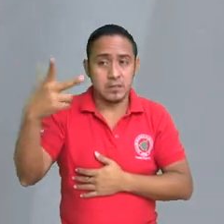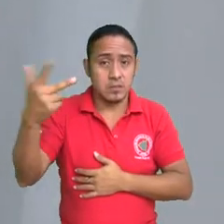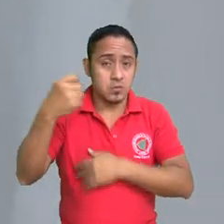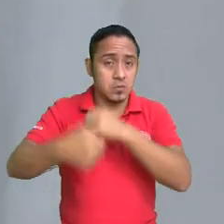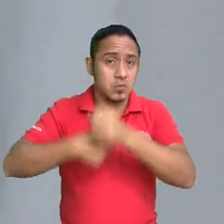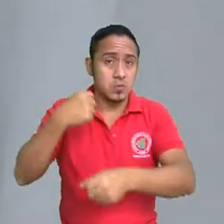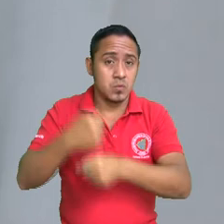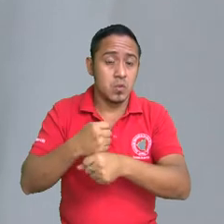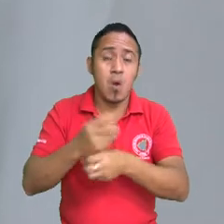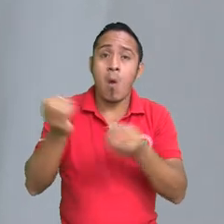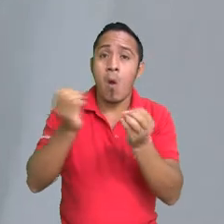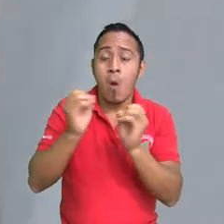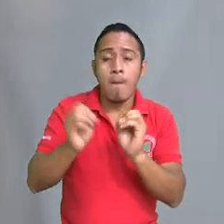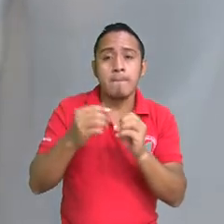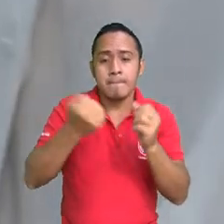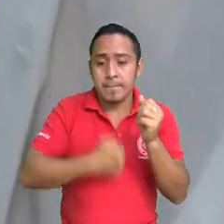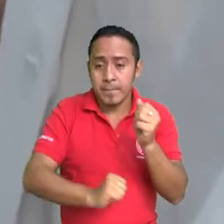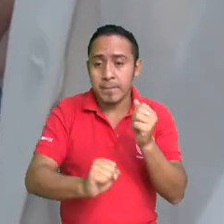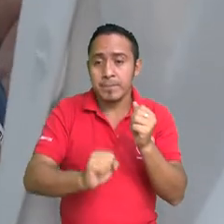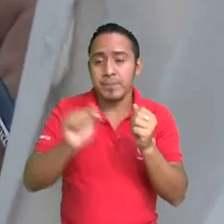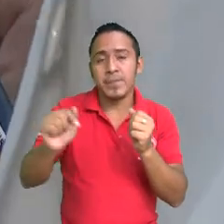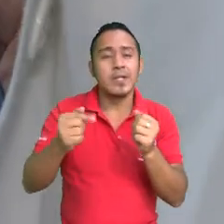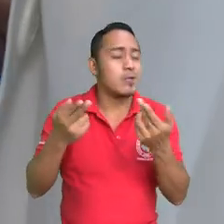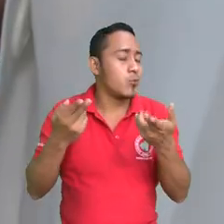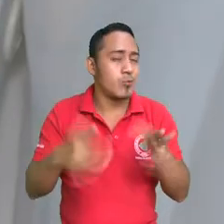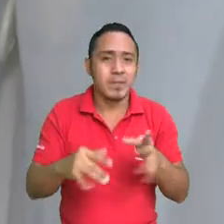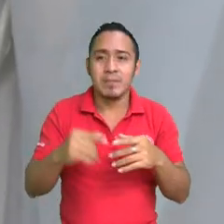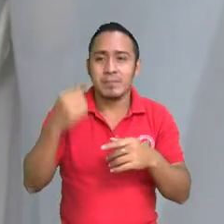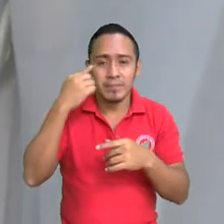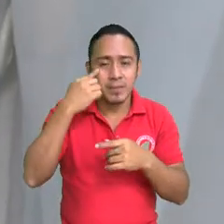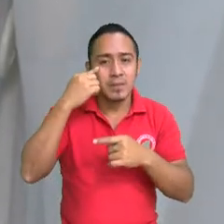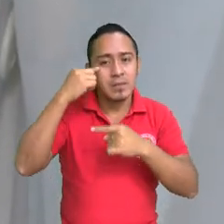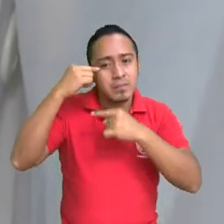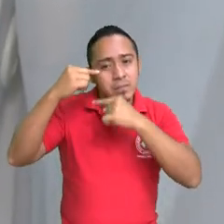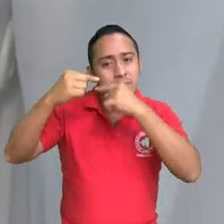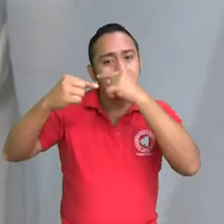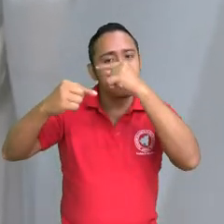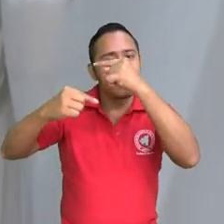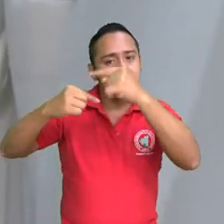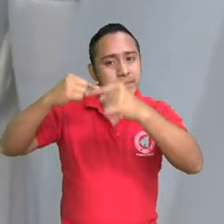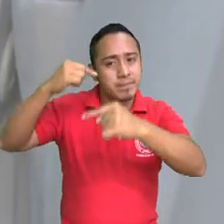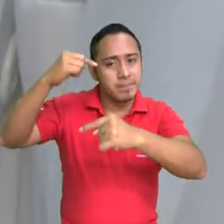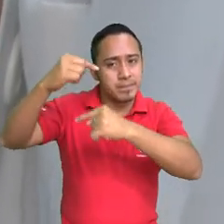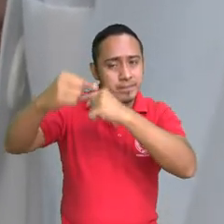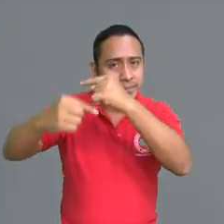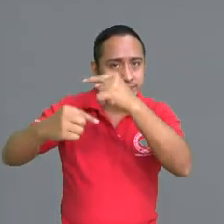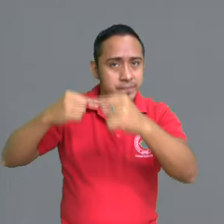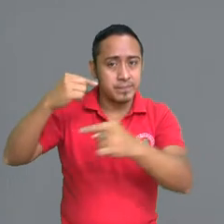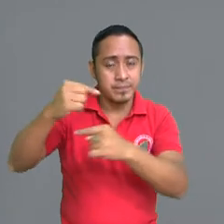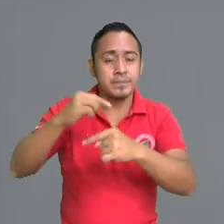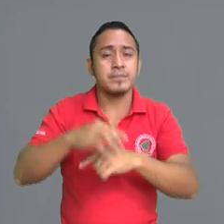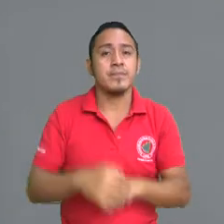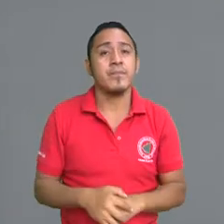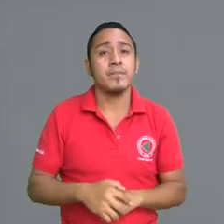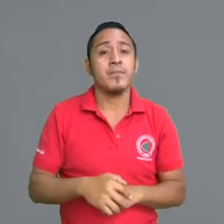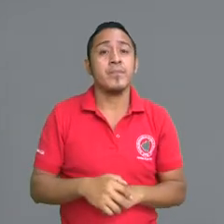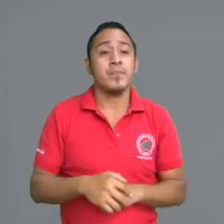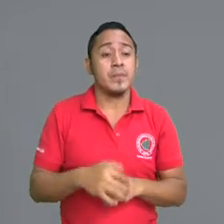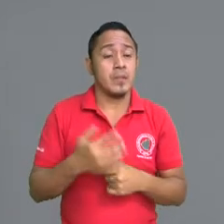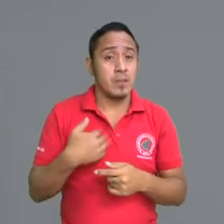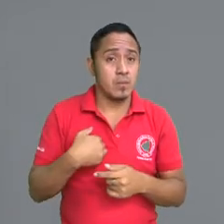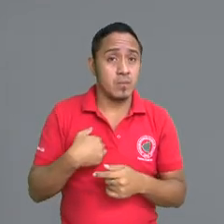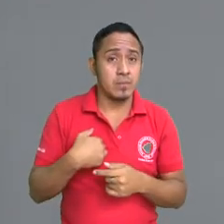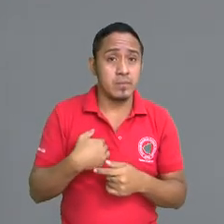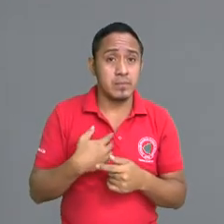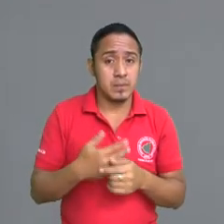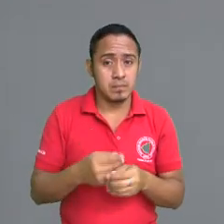18 años o su hijo es un paciente joven, es normal que su miopía progrese en estas edades. Donde no es normal es cuando